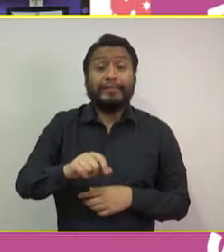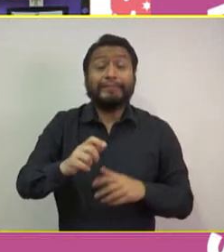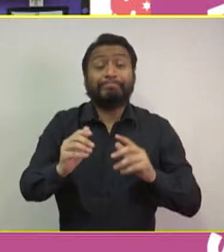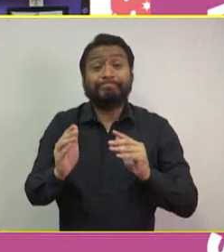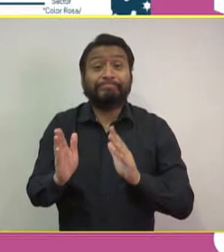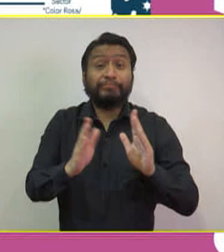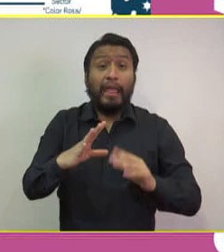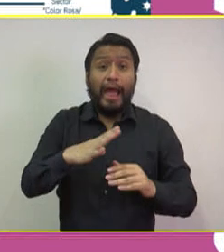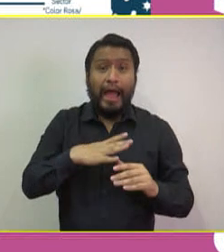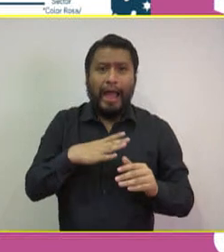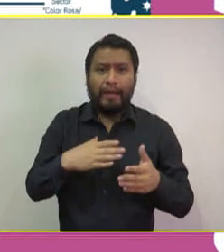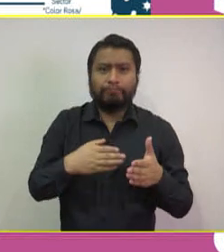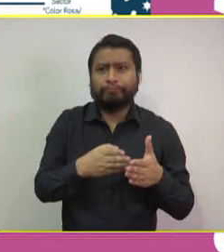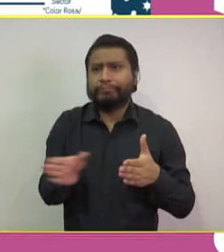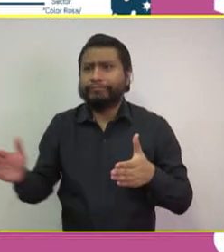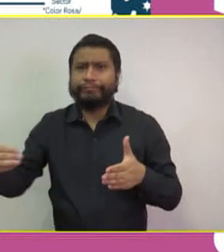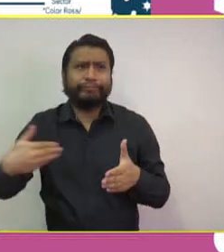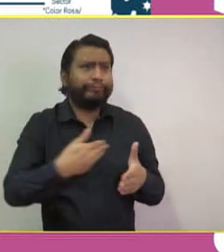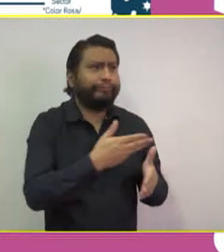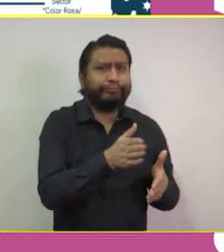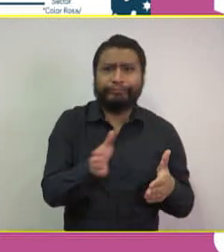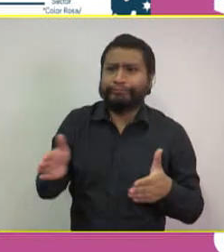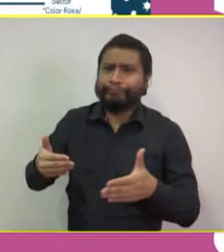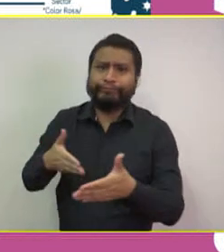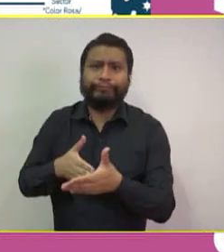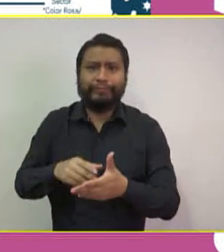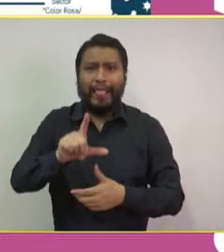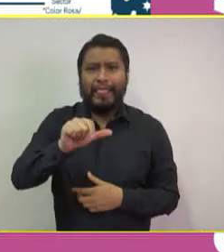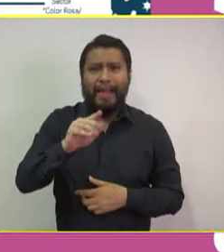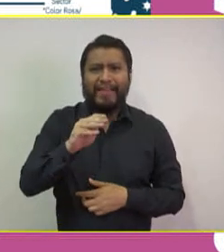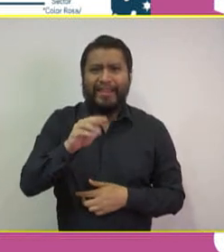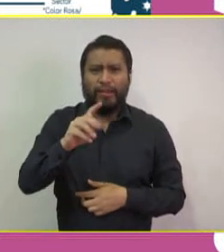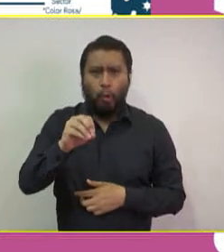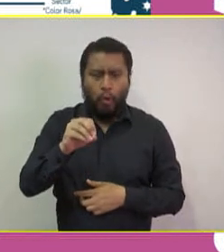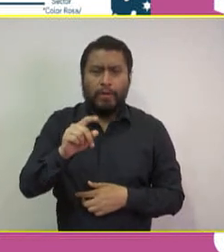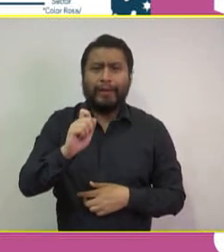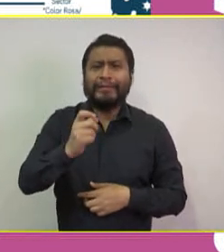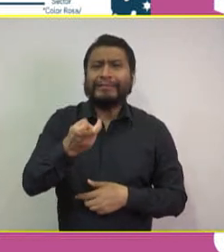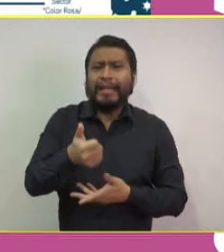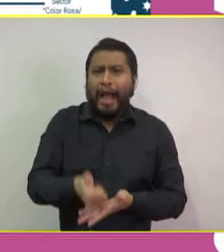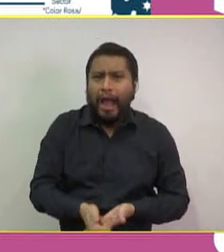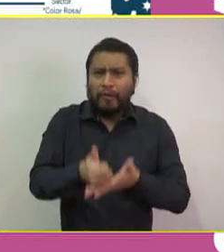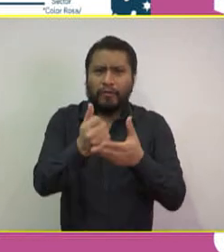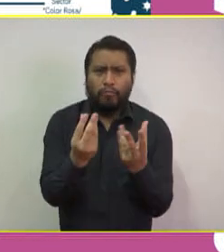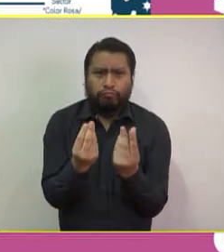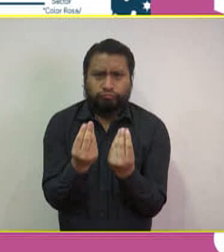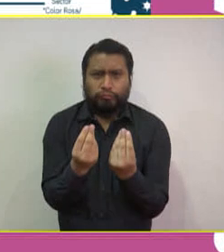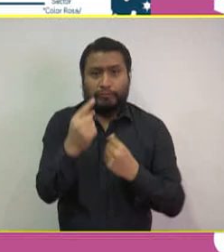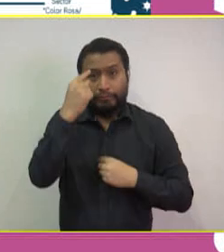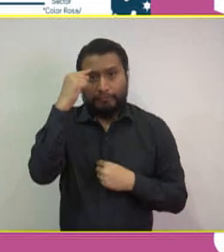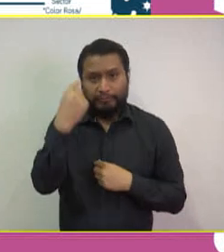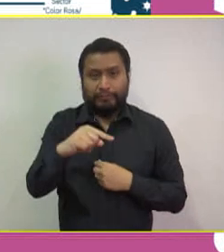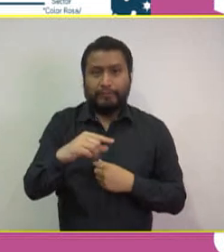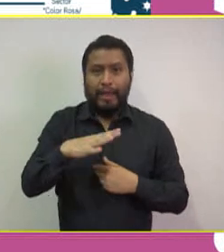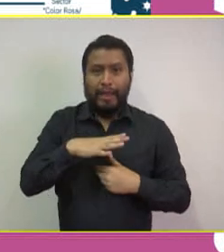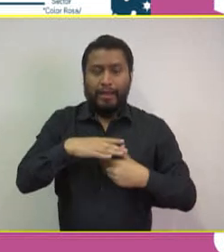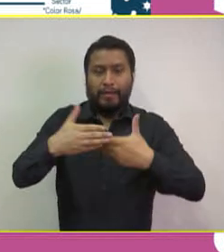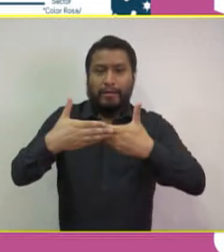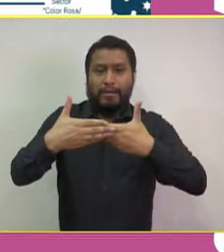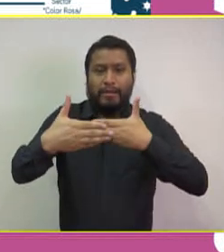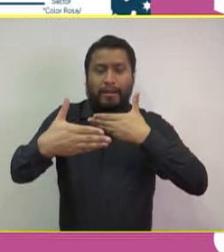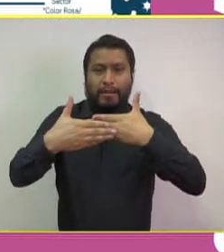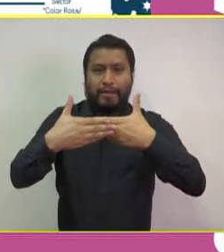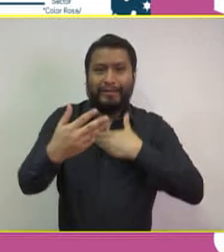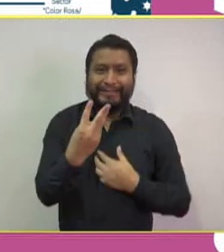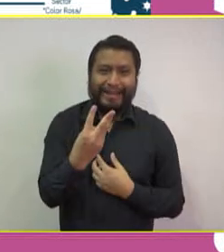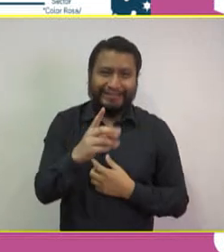tenemos un laberinto, que este nos ayuda muchísimo a la relación entre lo bidimensional y lo tridimensional.